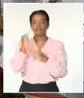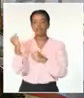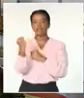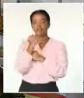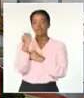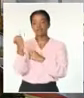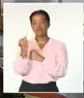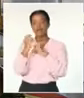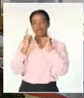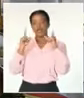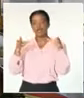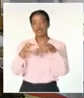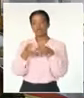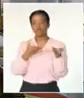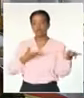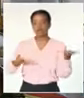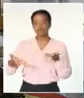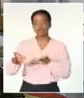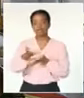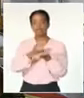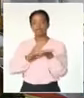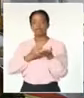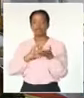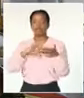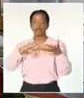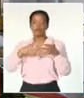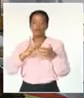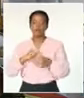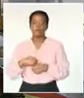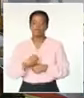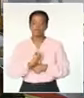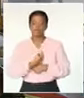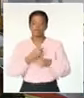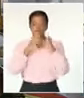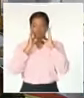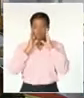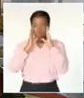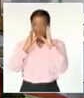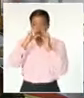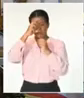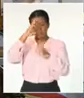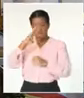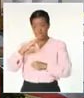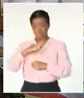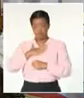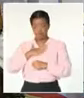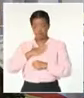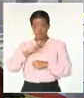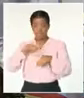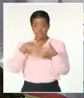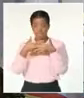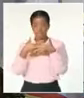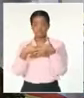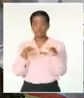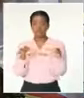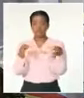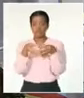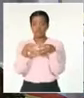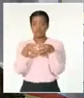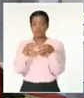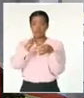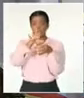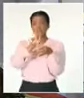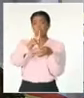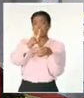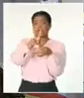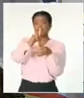enfoca en este perfil empresarial, las MIPYMES. Y tenemos a esta delegación de 21 empresas